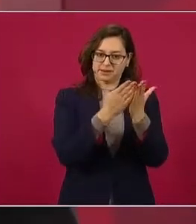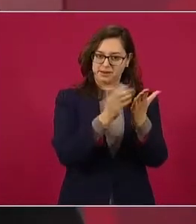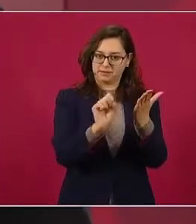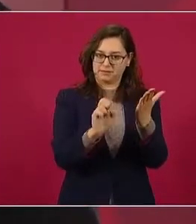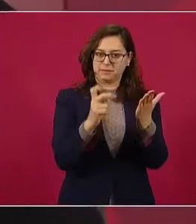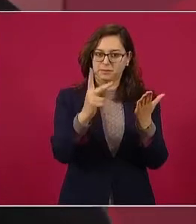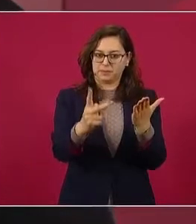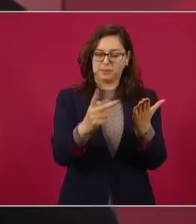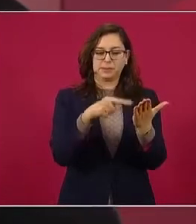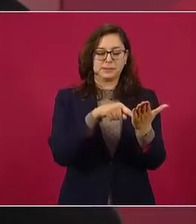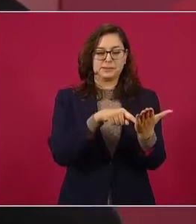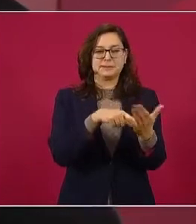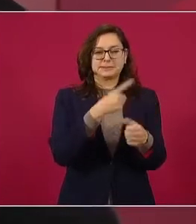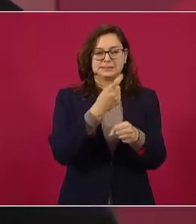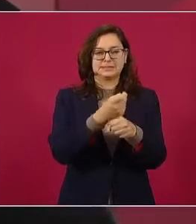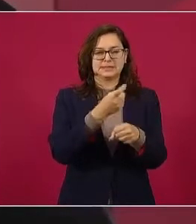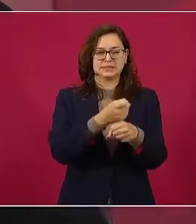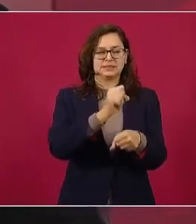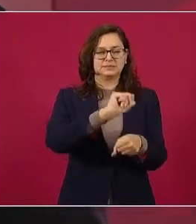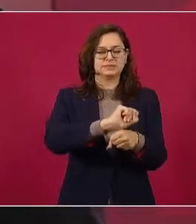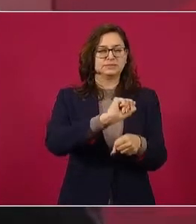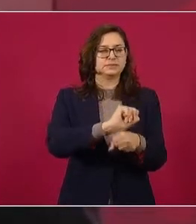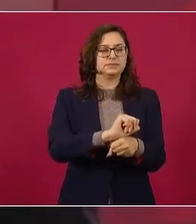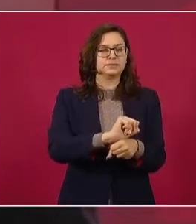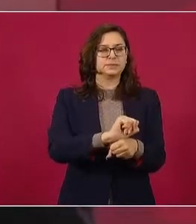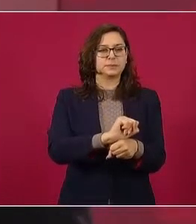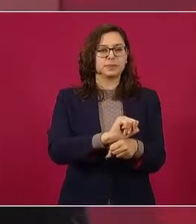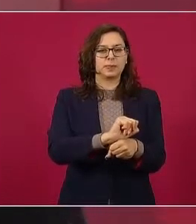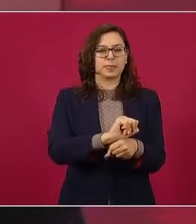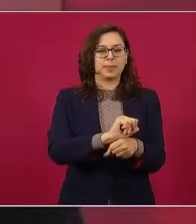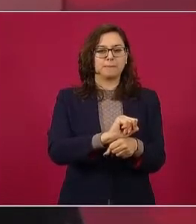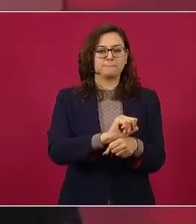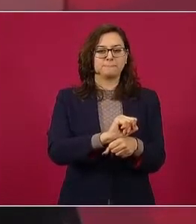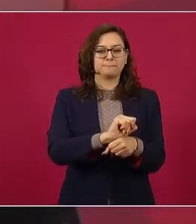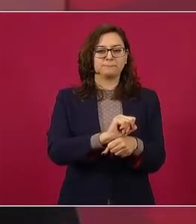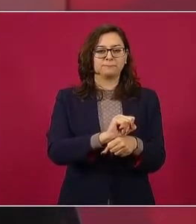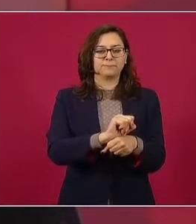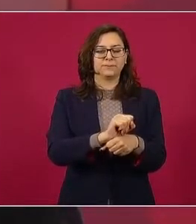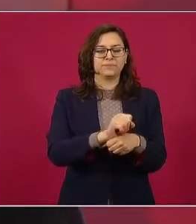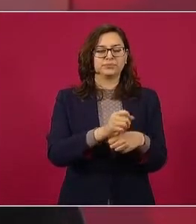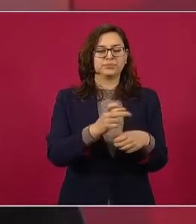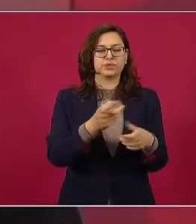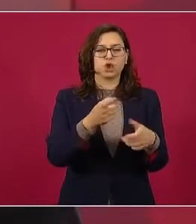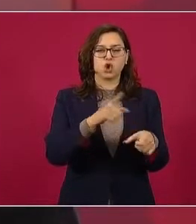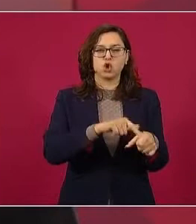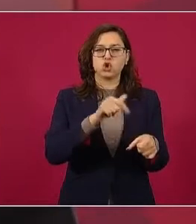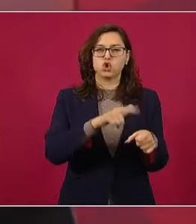en primero de secundaria tenía una pasta verde,